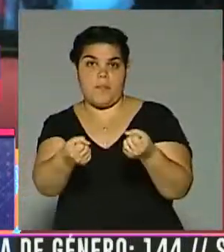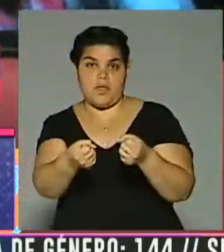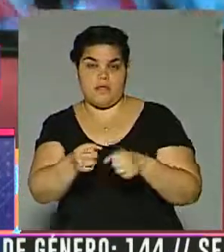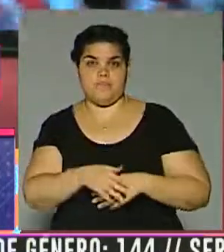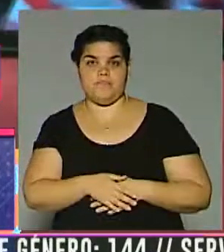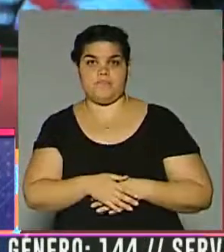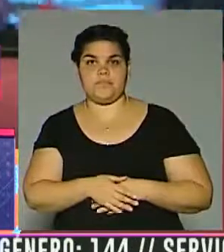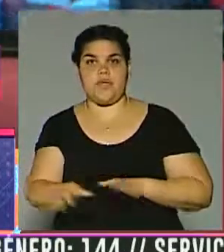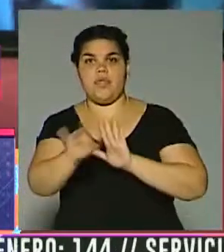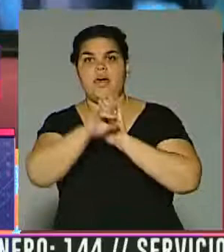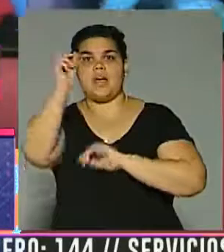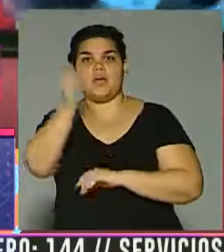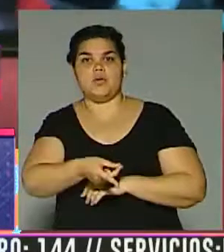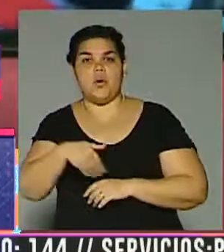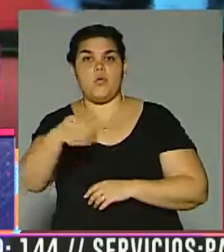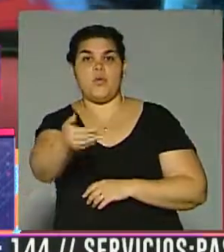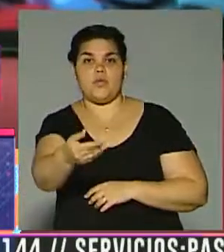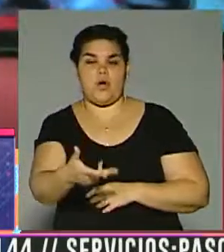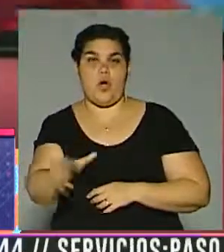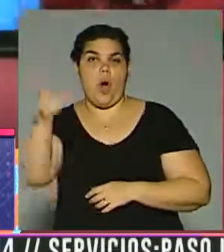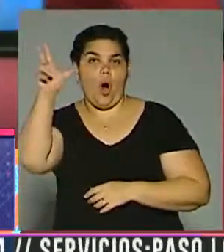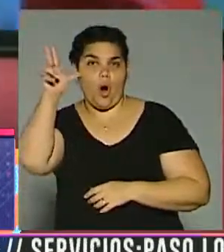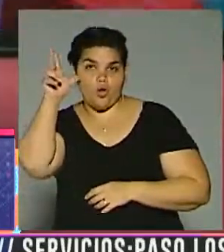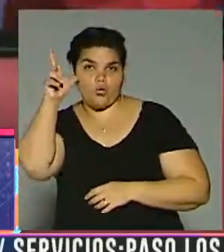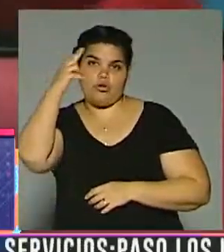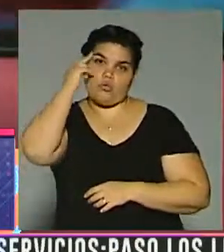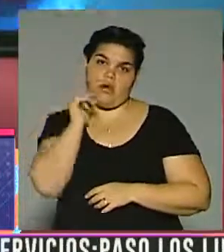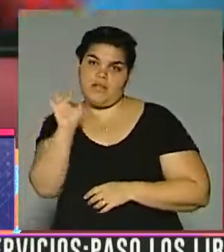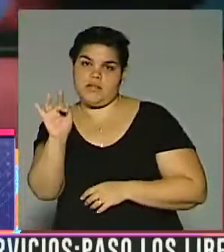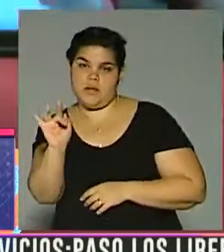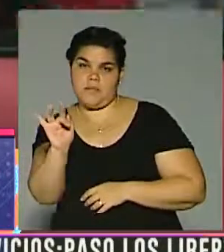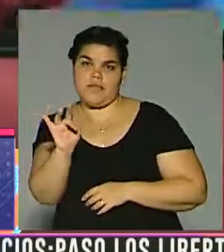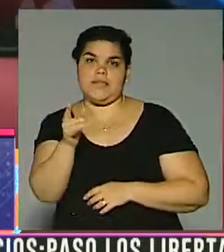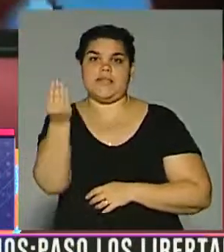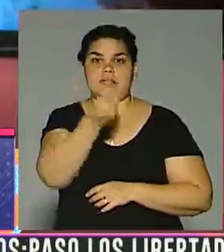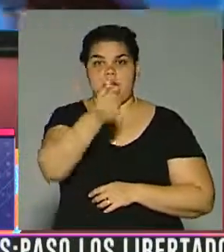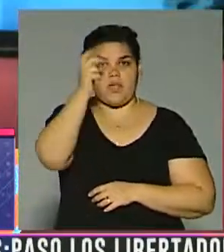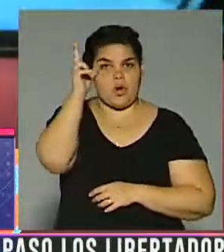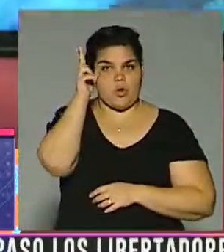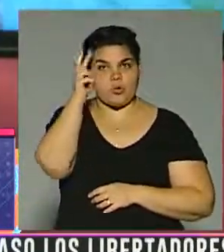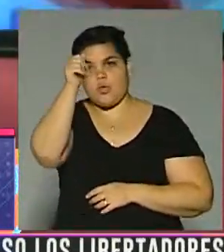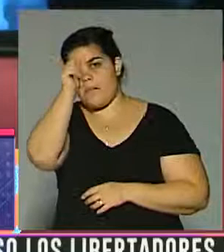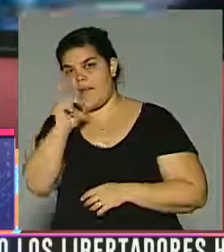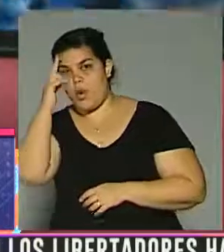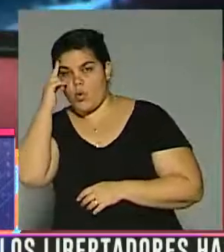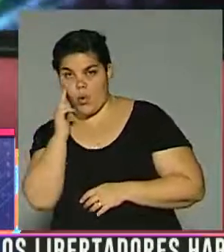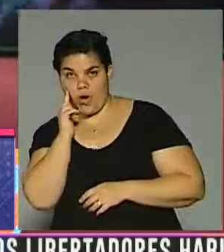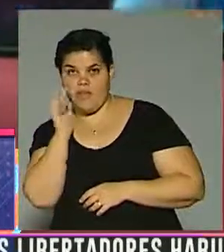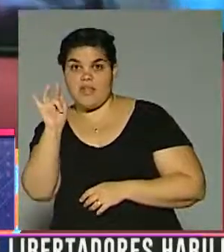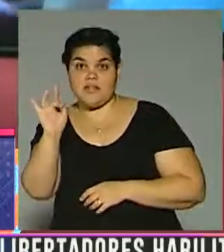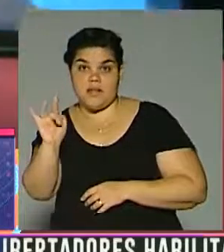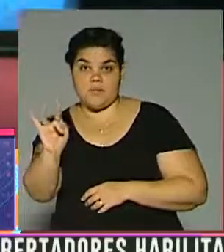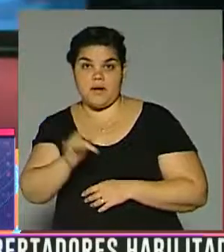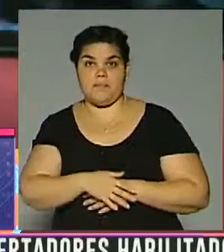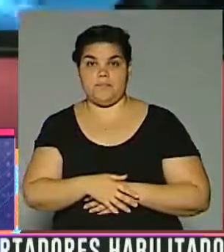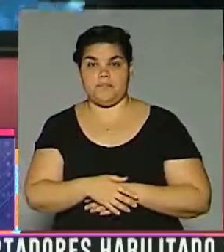decretó? Supuestamente la final se juega el 8 y el 9 de diciembre, sábado 8 o domingo 9 de diciembre, y en principio